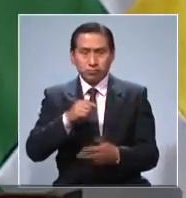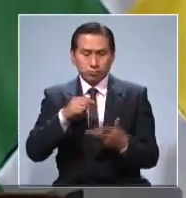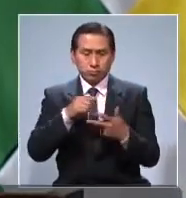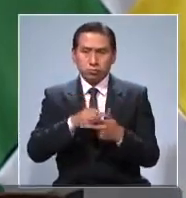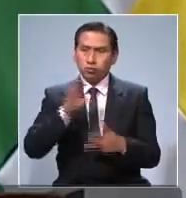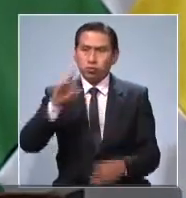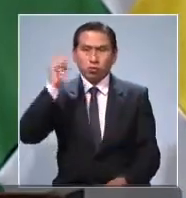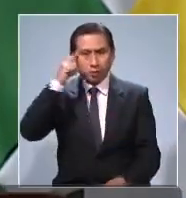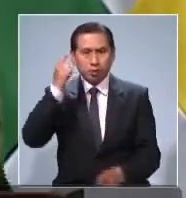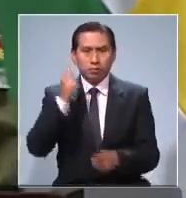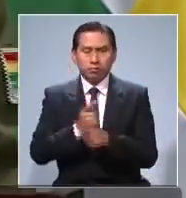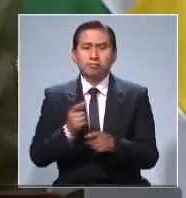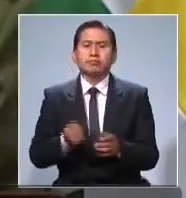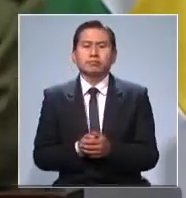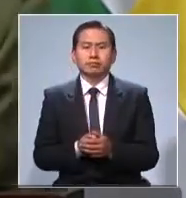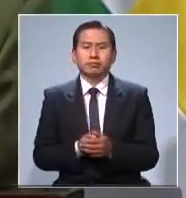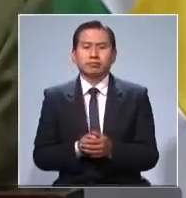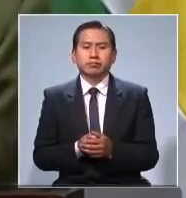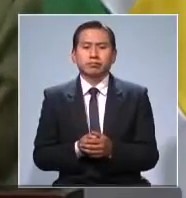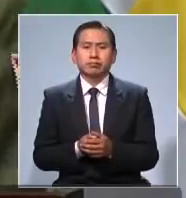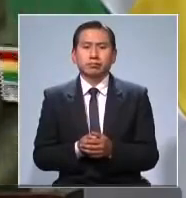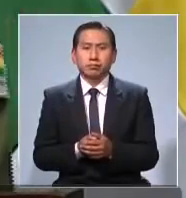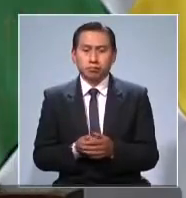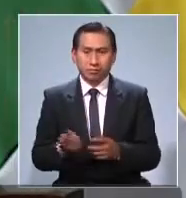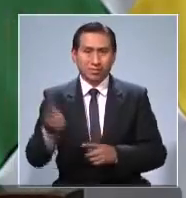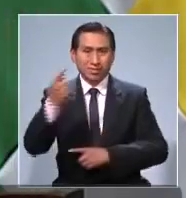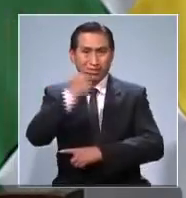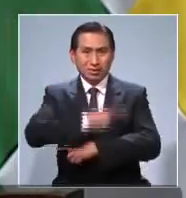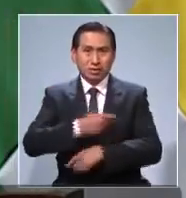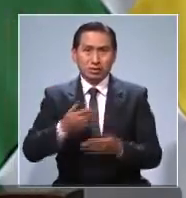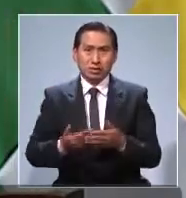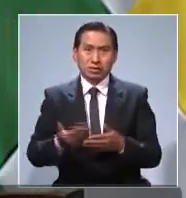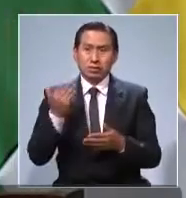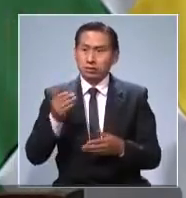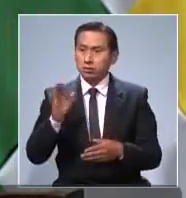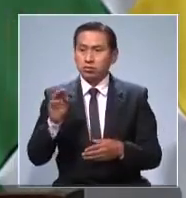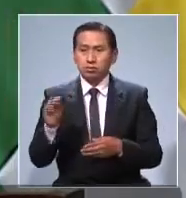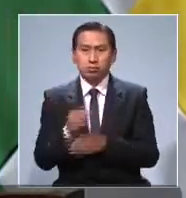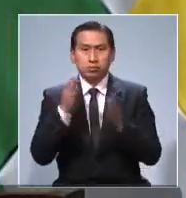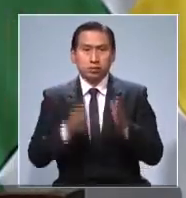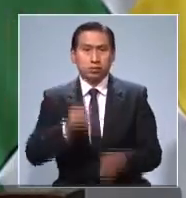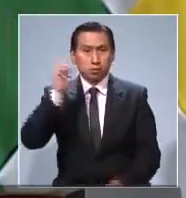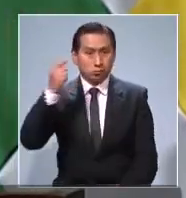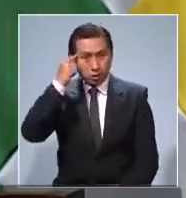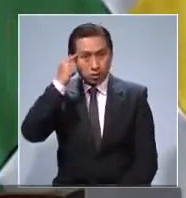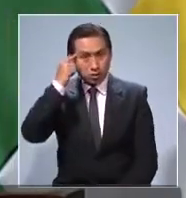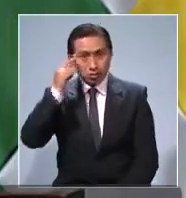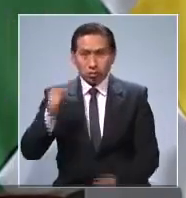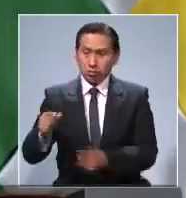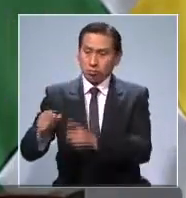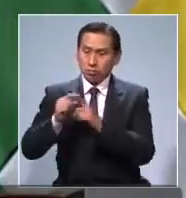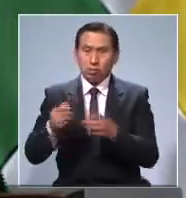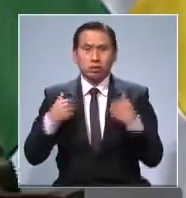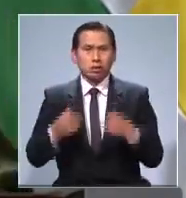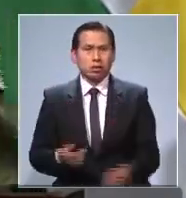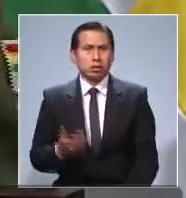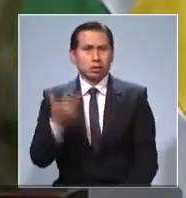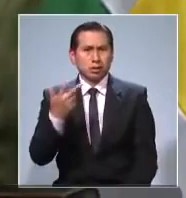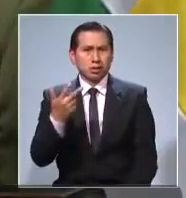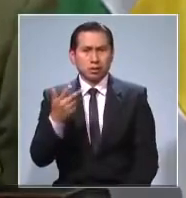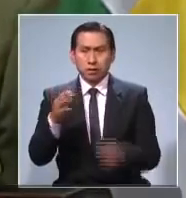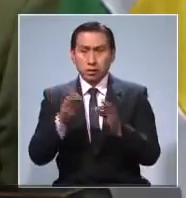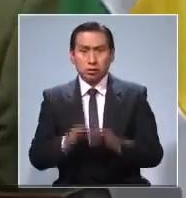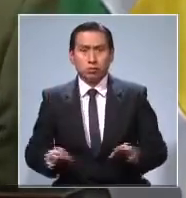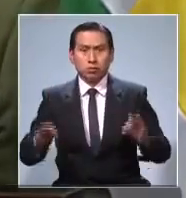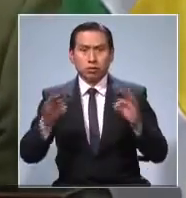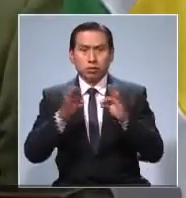gobierno. En días precedentes, el señor ministro de Gobierno nos ha dicho que son tres los